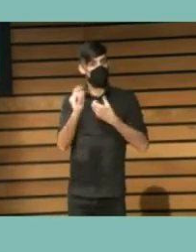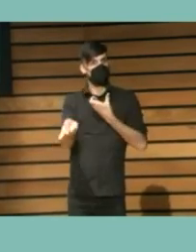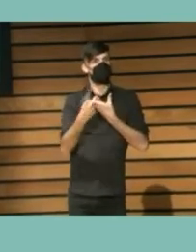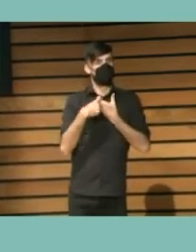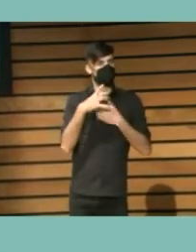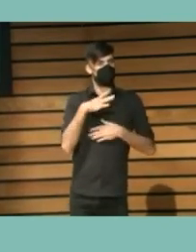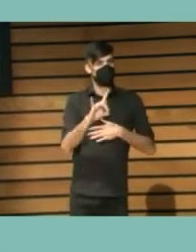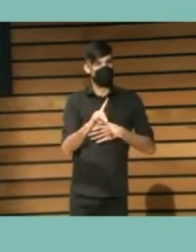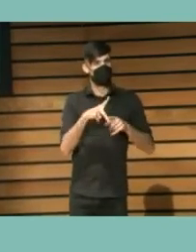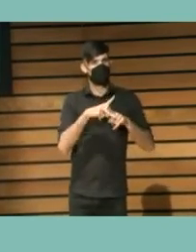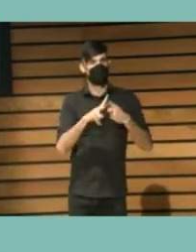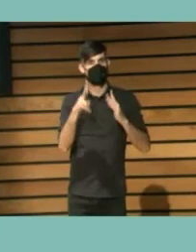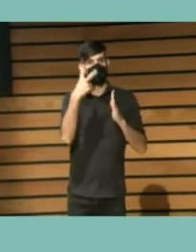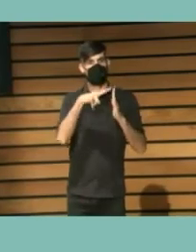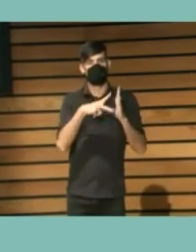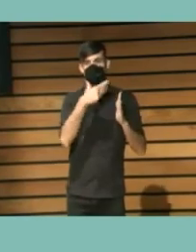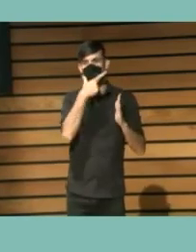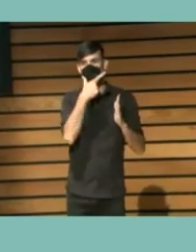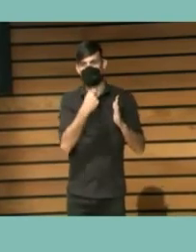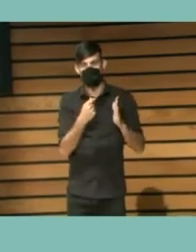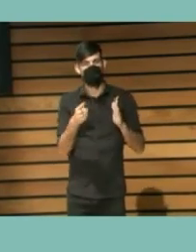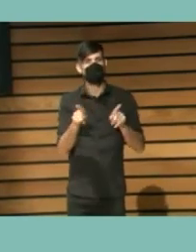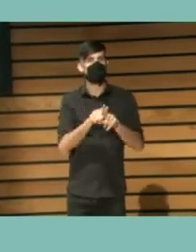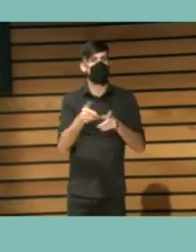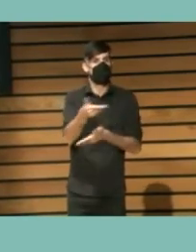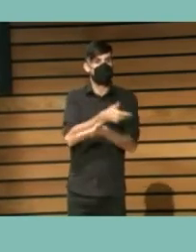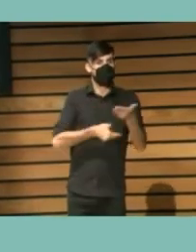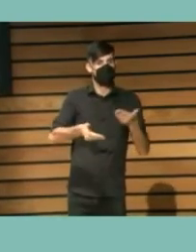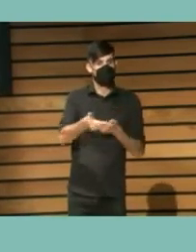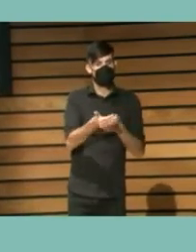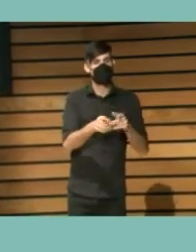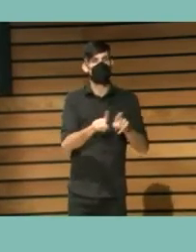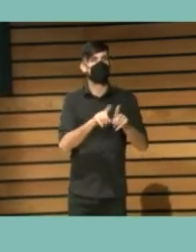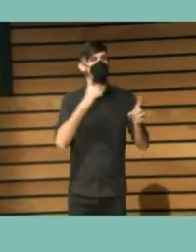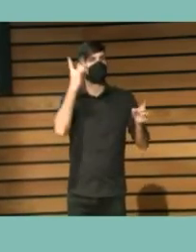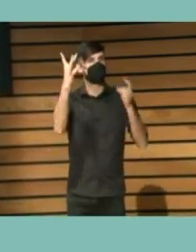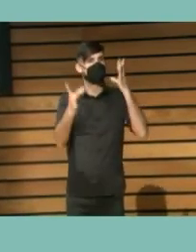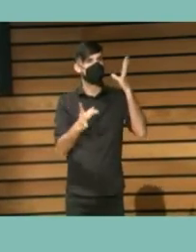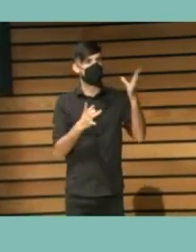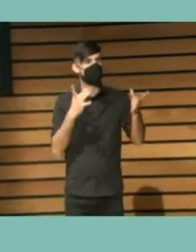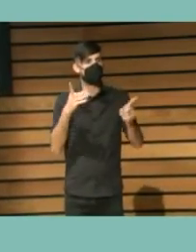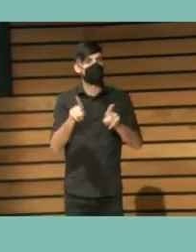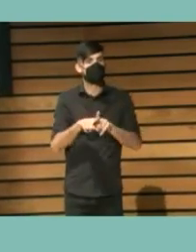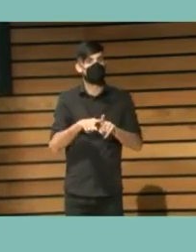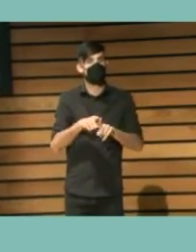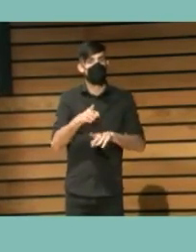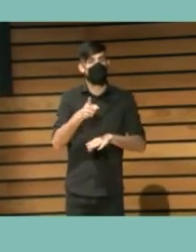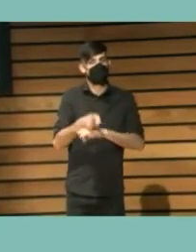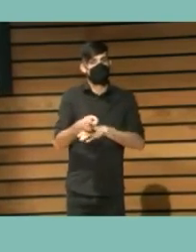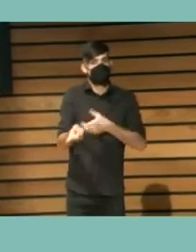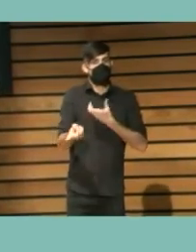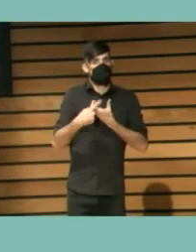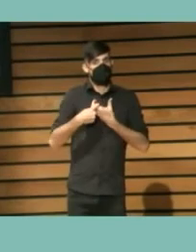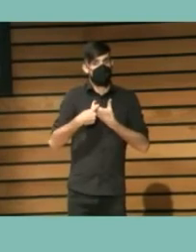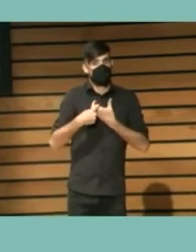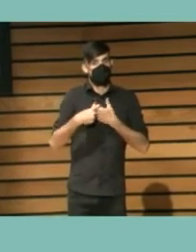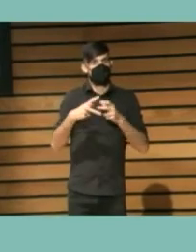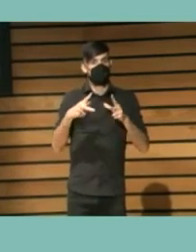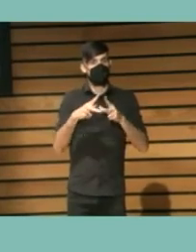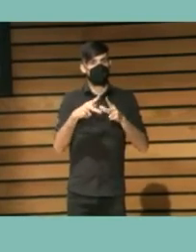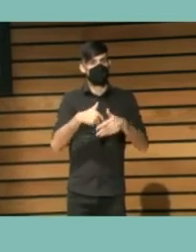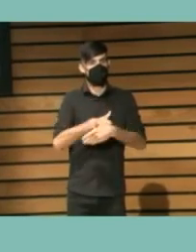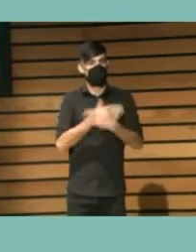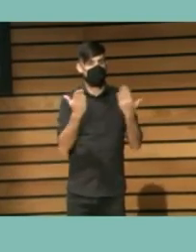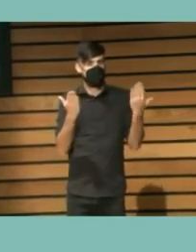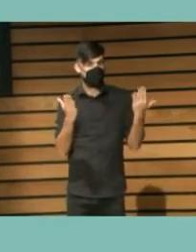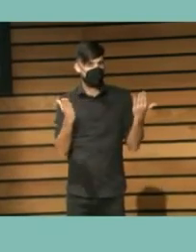talleres de lectura fácil es una colaboración o una actividad, pero no es una participación ciudadana, vamos a decir así. La